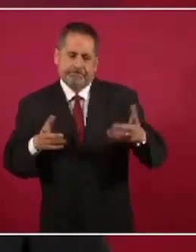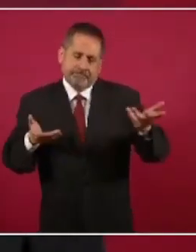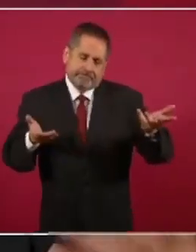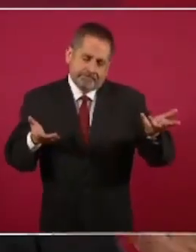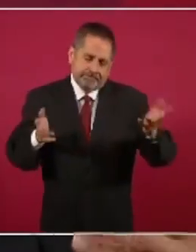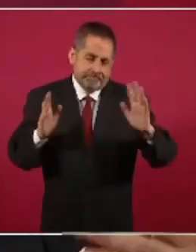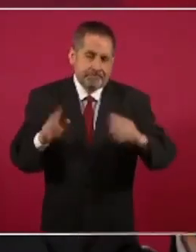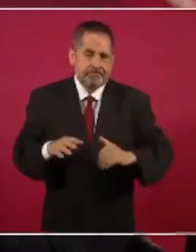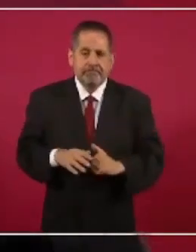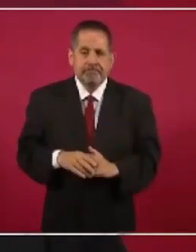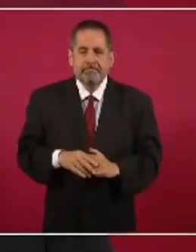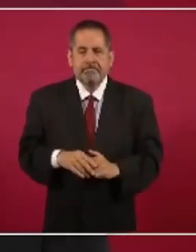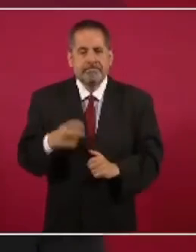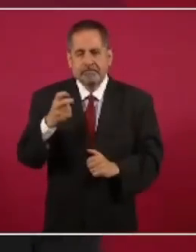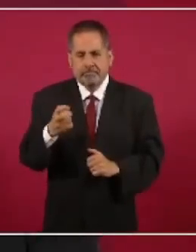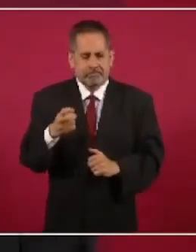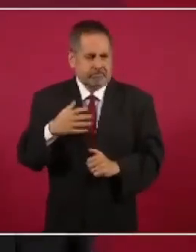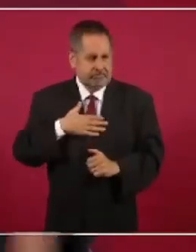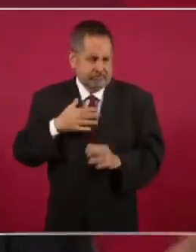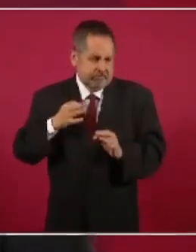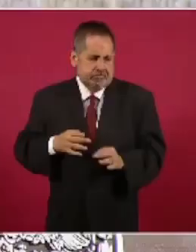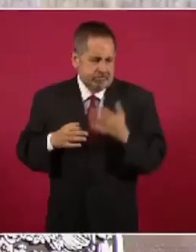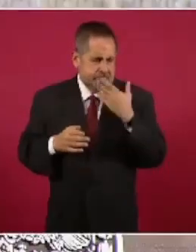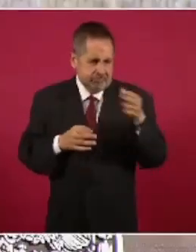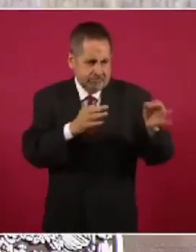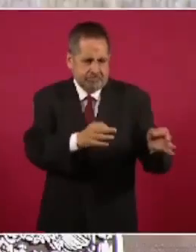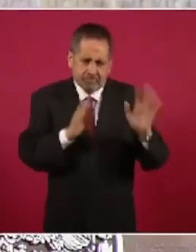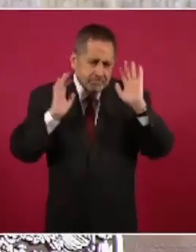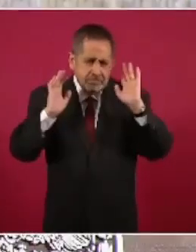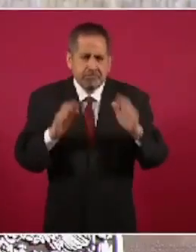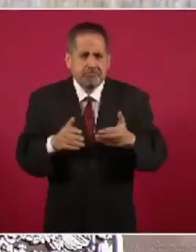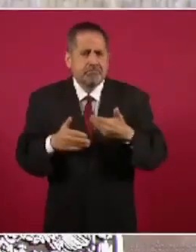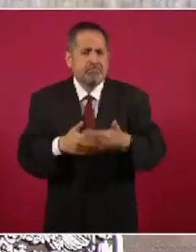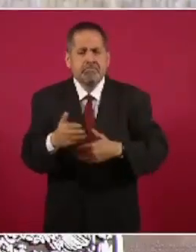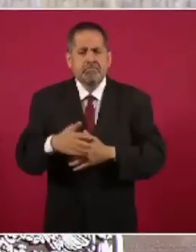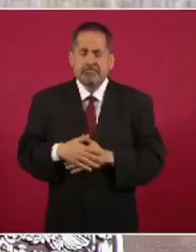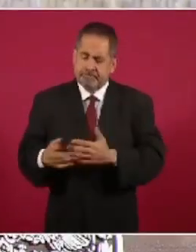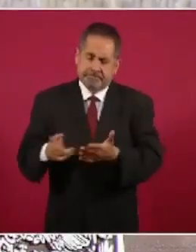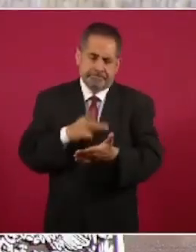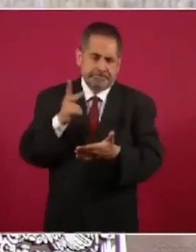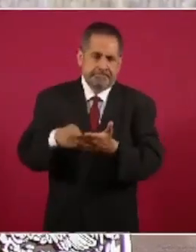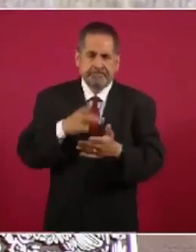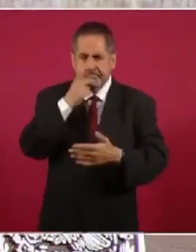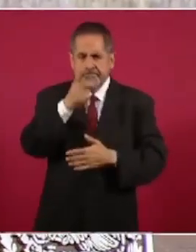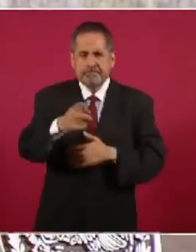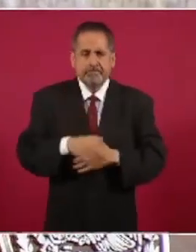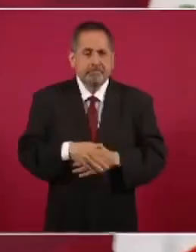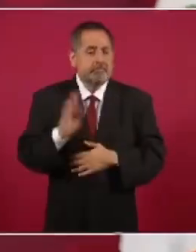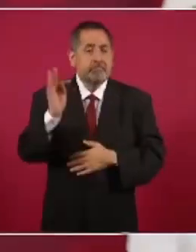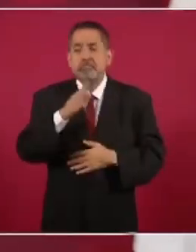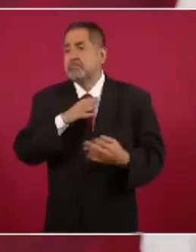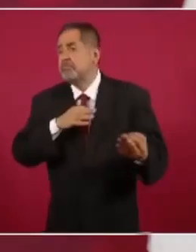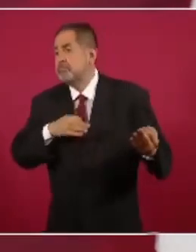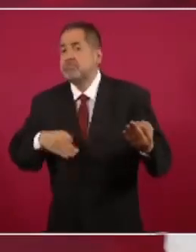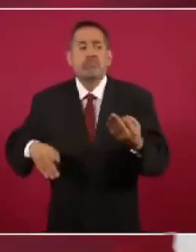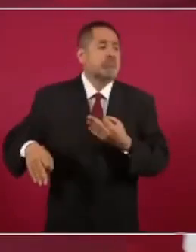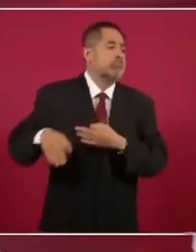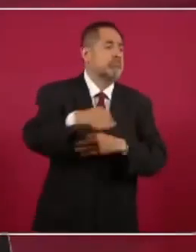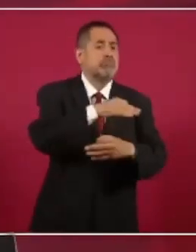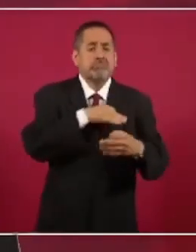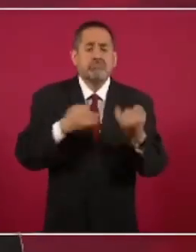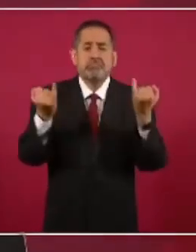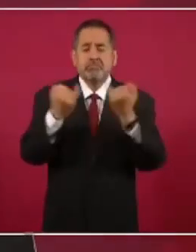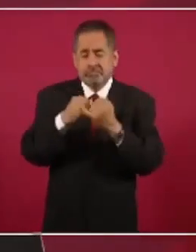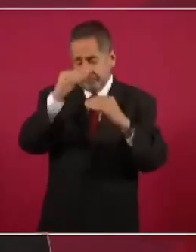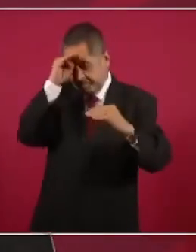y esto además es legítimo, ¿no? Ya he dicho muchas veces que sería muy aburrida la vida si